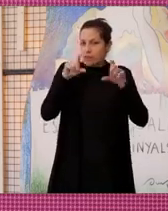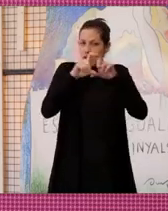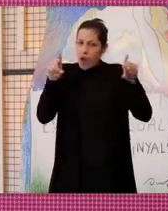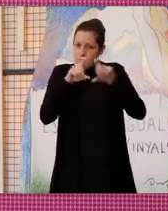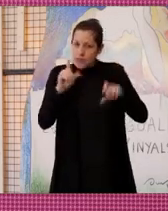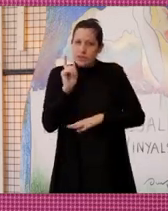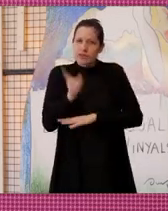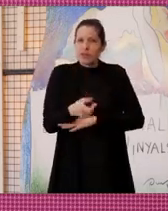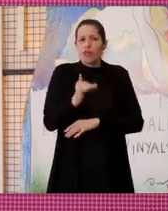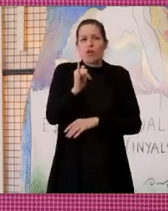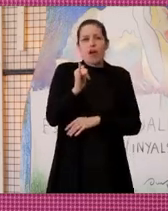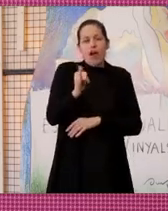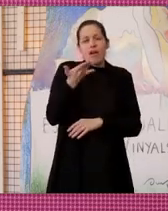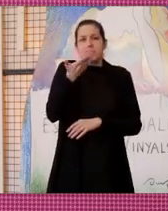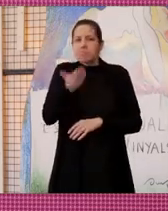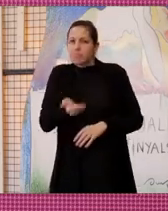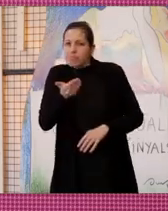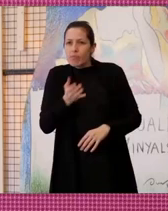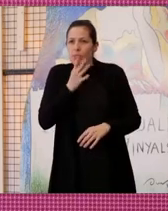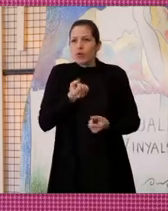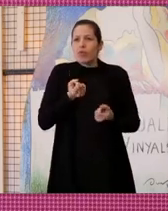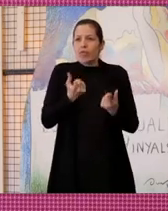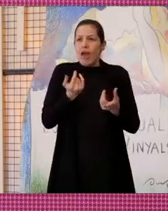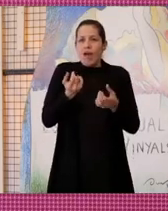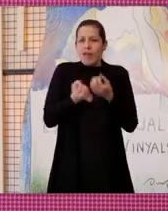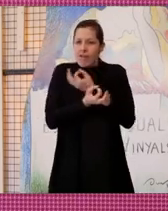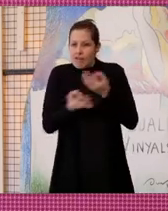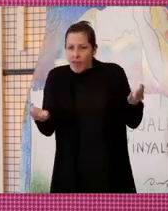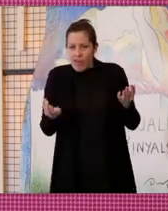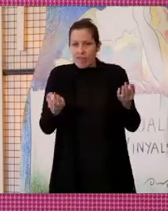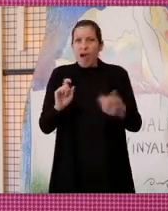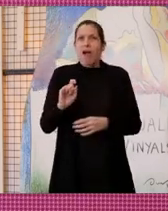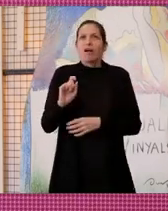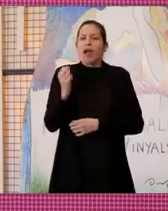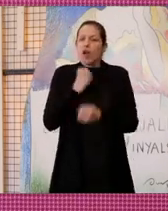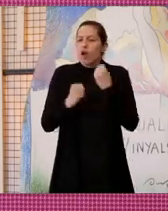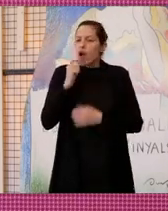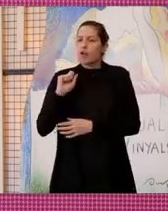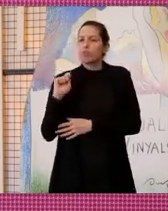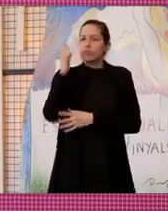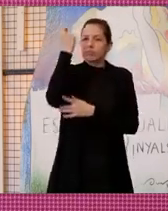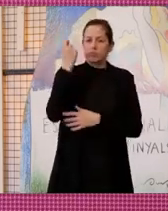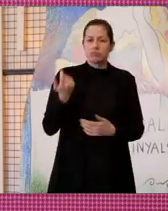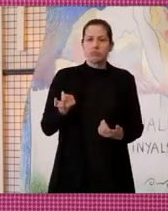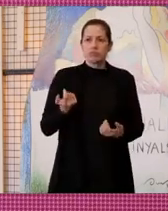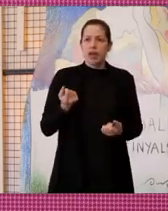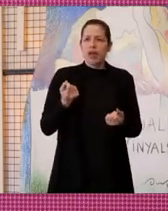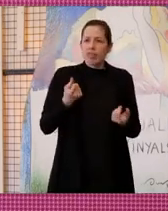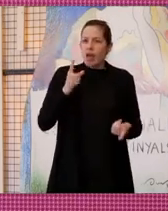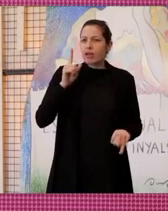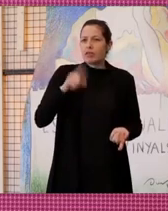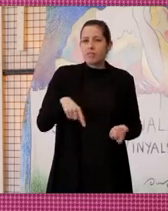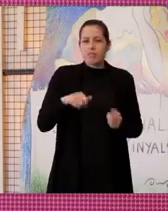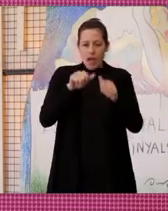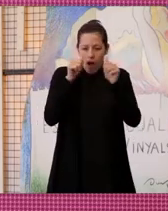mayor eficacia mayor diversidad mayor éxito económico trae unas maneras